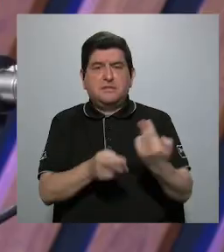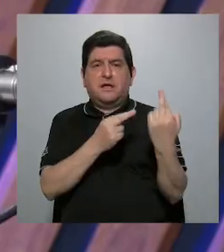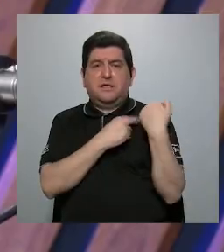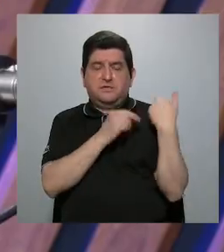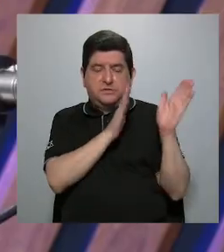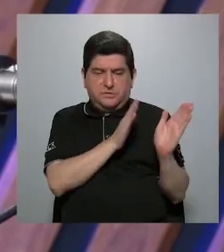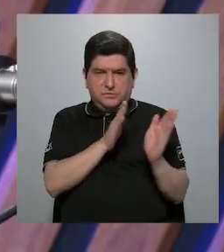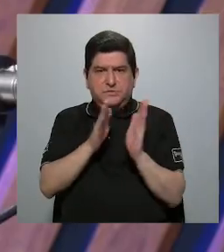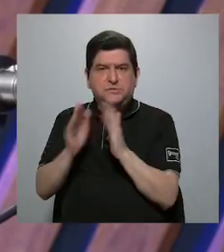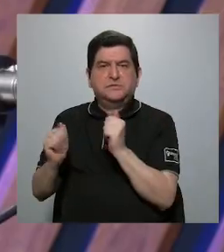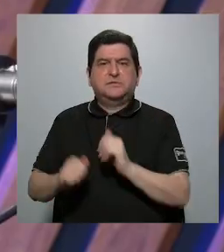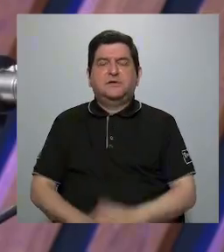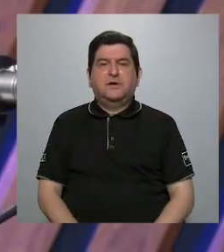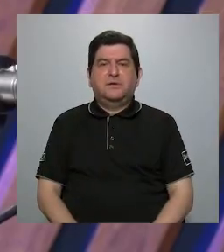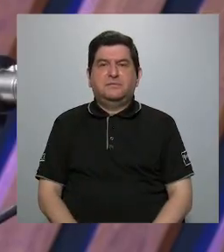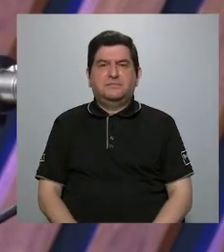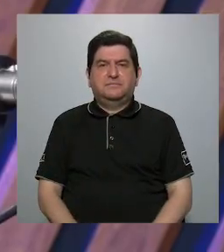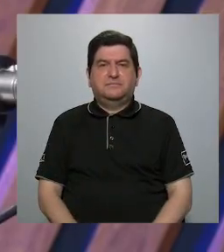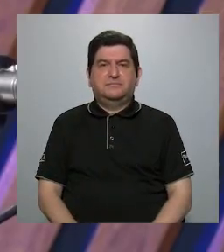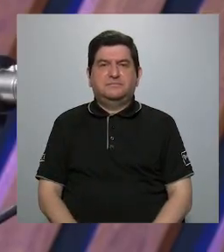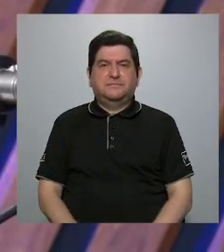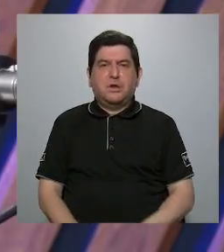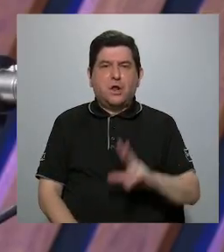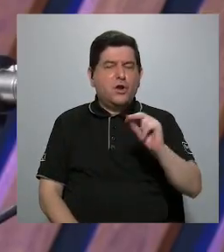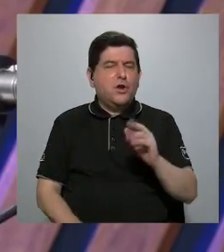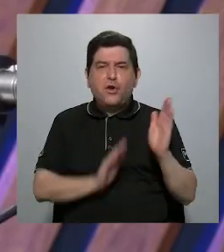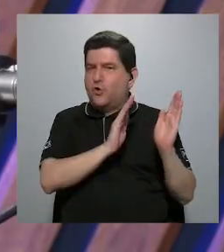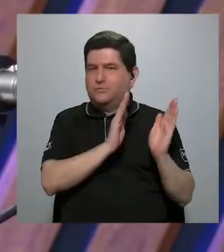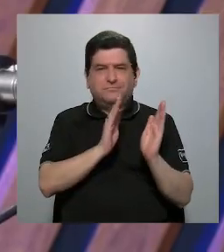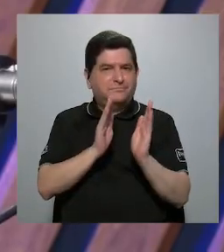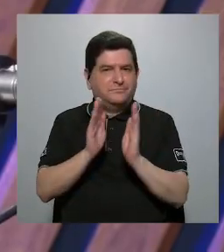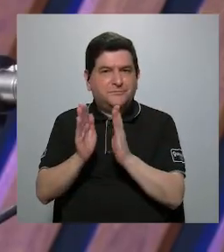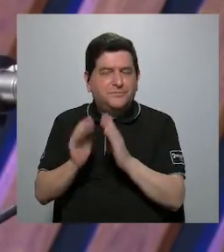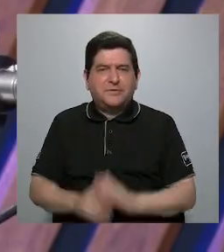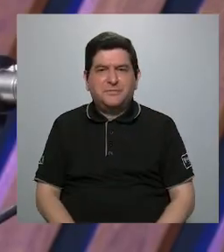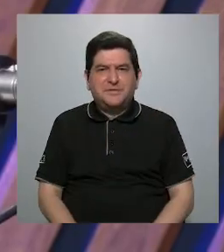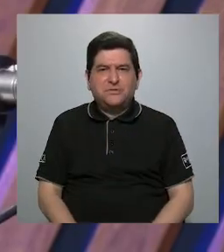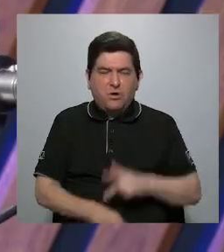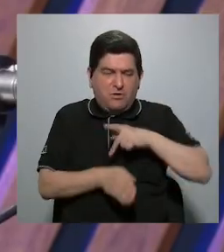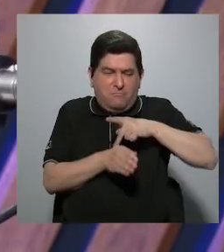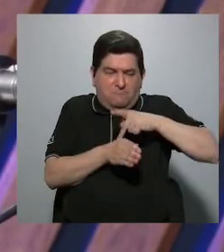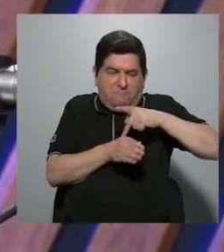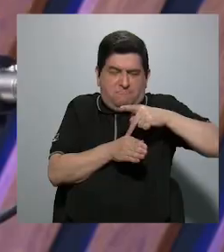son responsables de la formación. No es entonces una formación